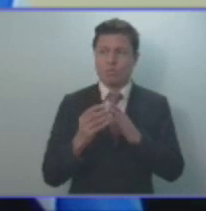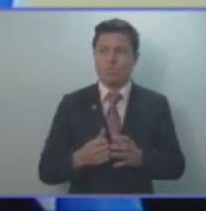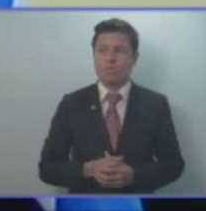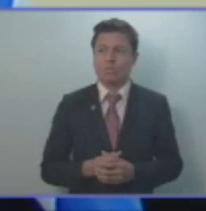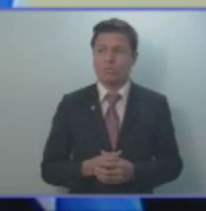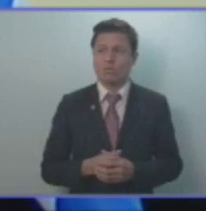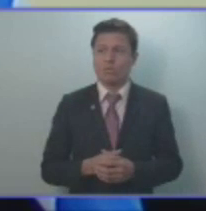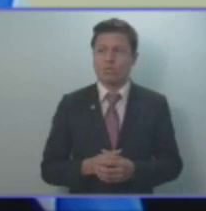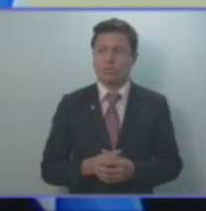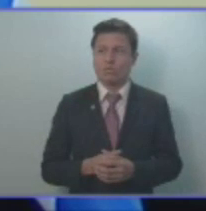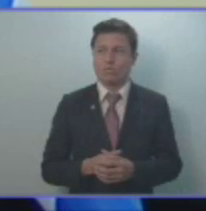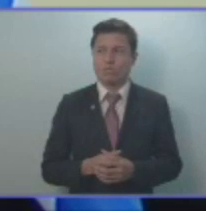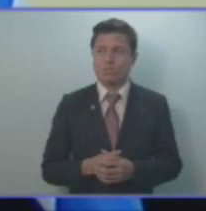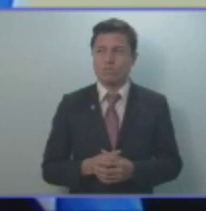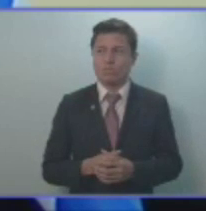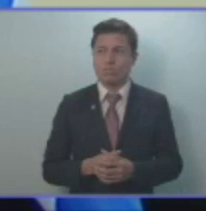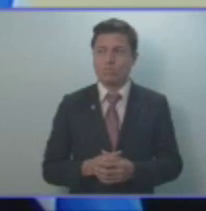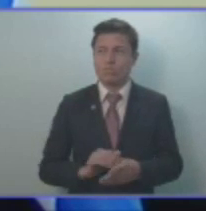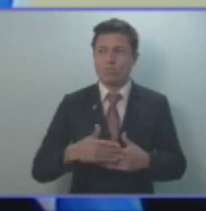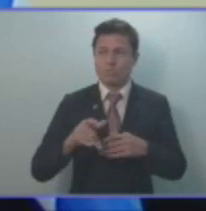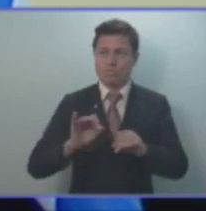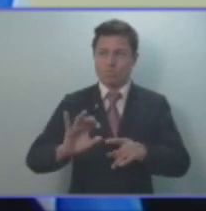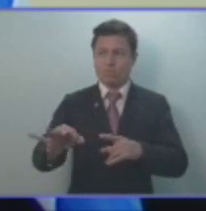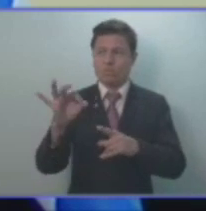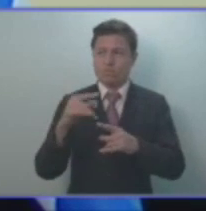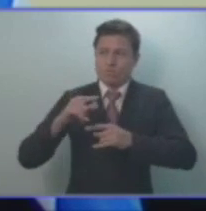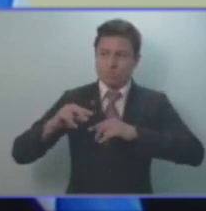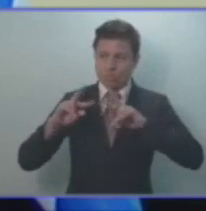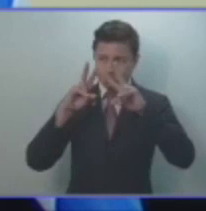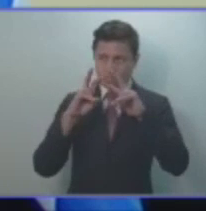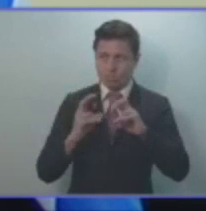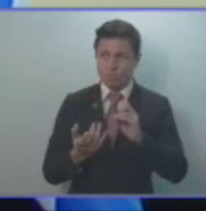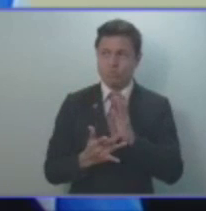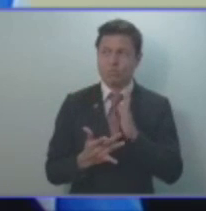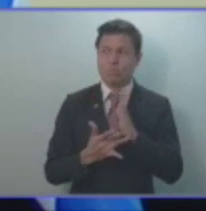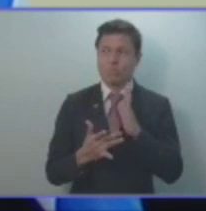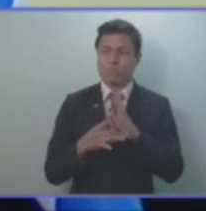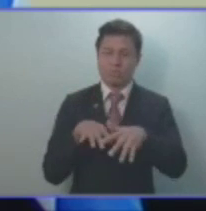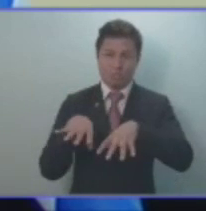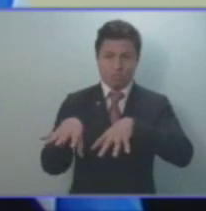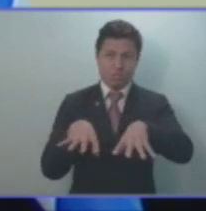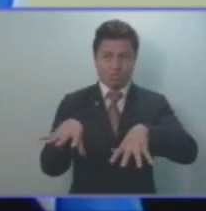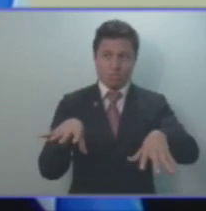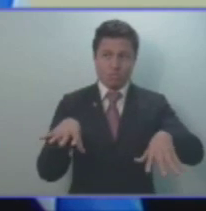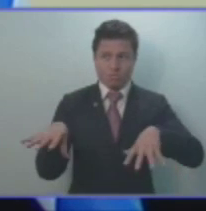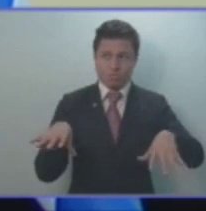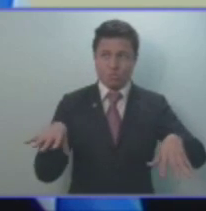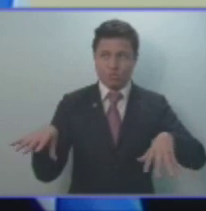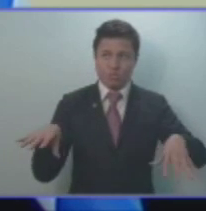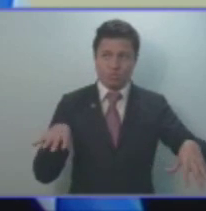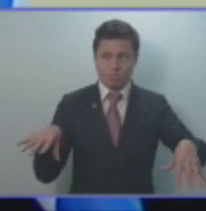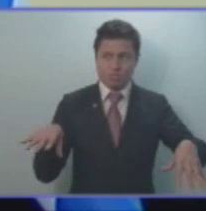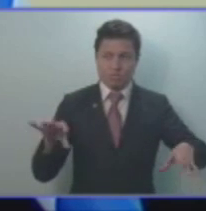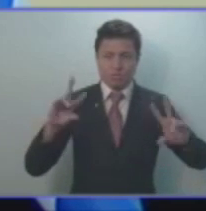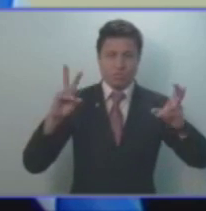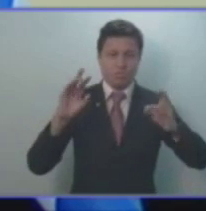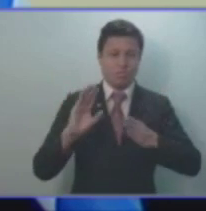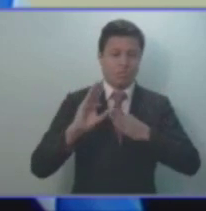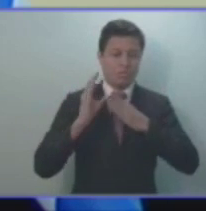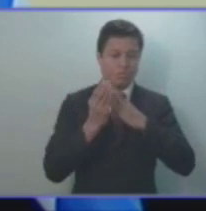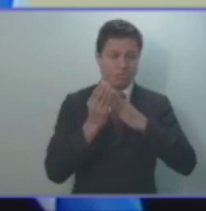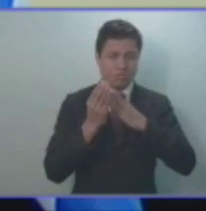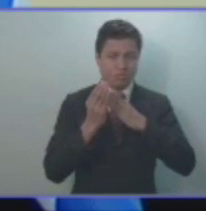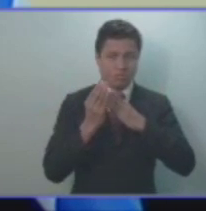después de tomar en cuenta las evaluaciones técnicas del Departamento de Patrimonio